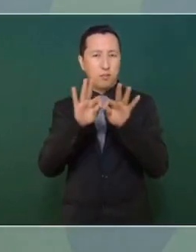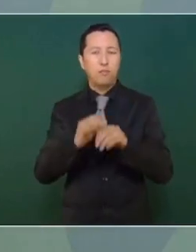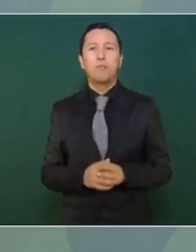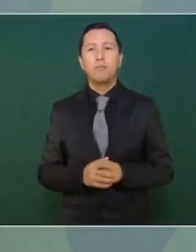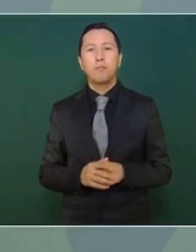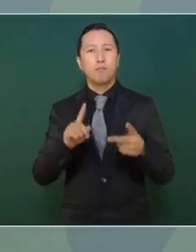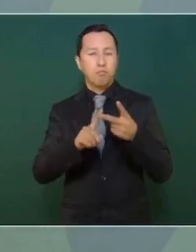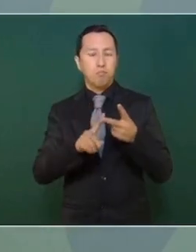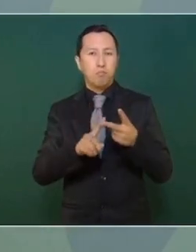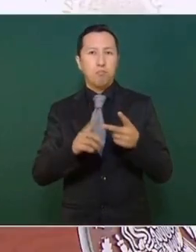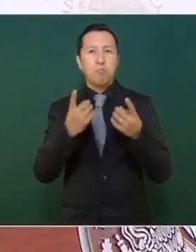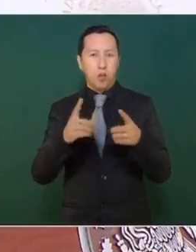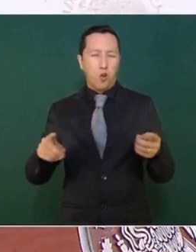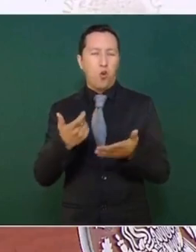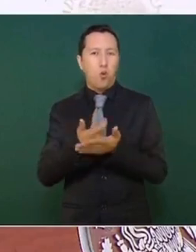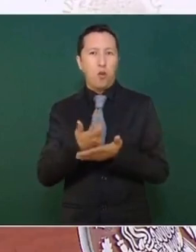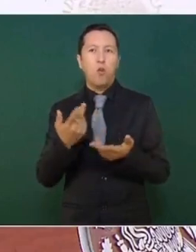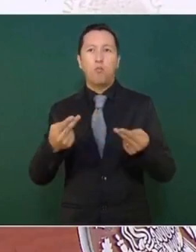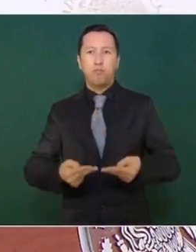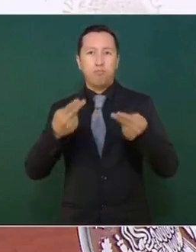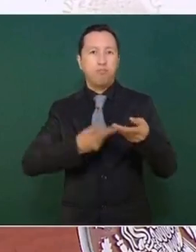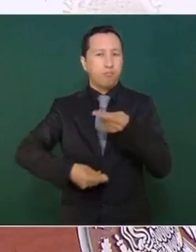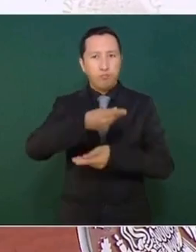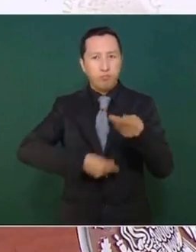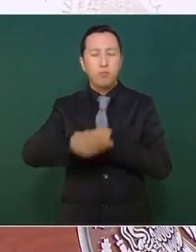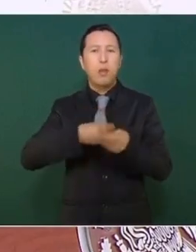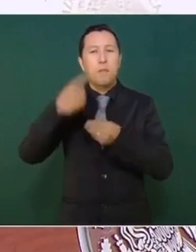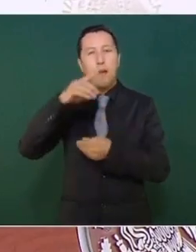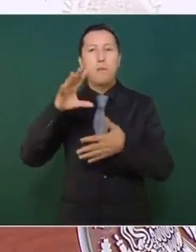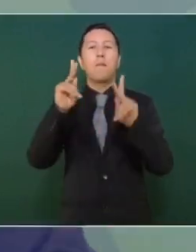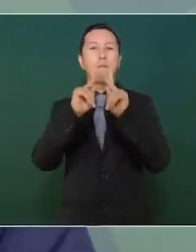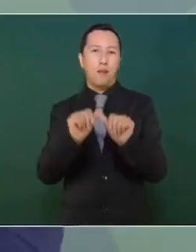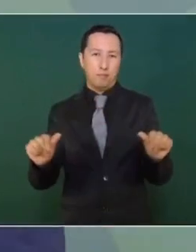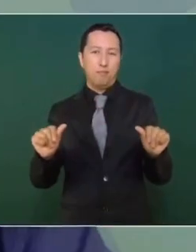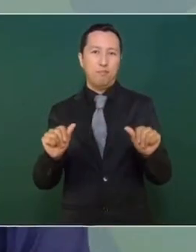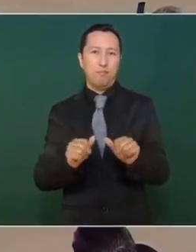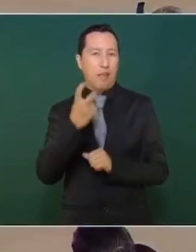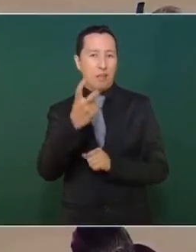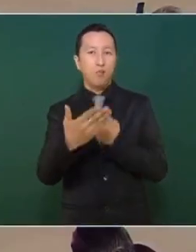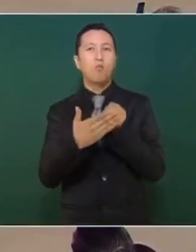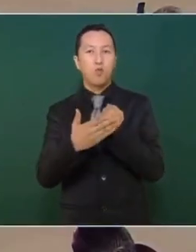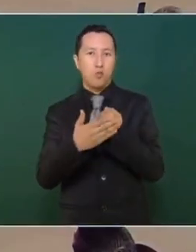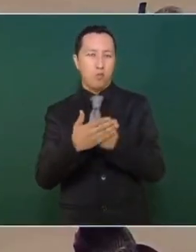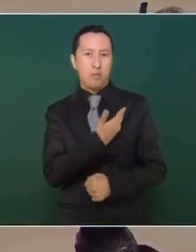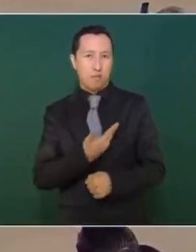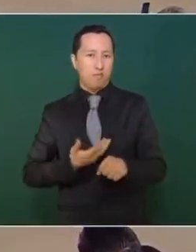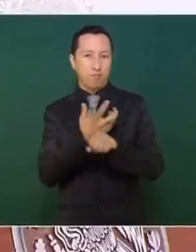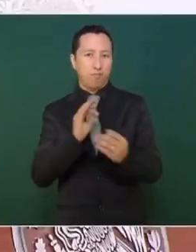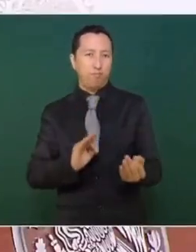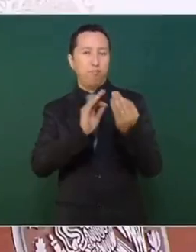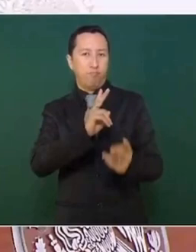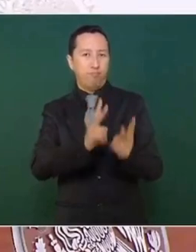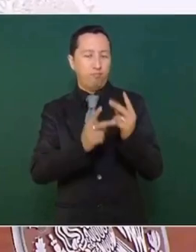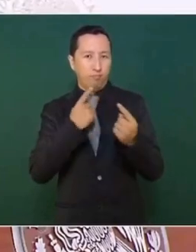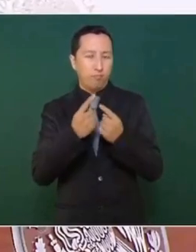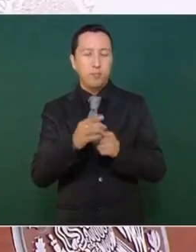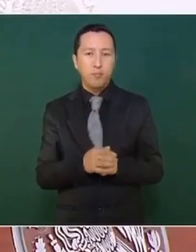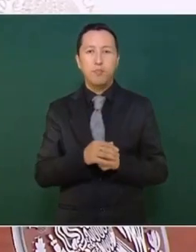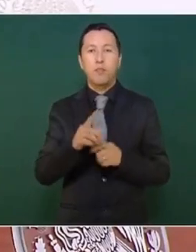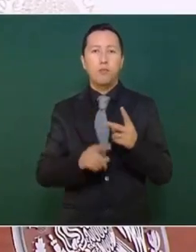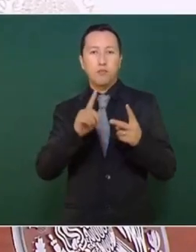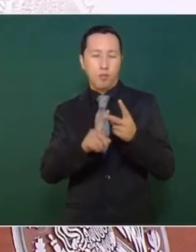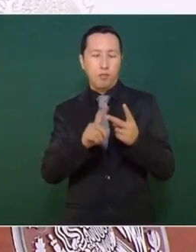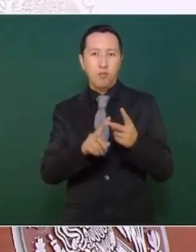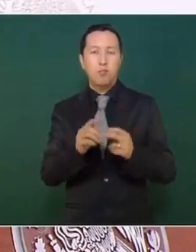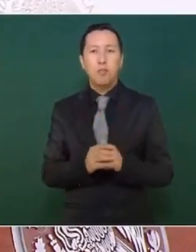desarrollo económico, comercial en América del Norte y en toda América. El segundo es que se inicie un programa de